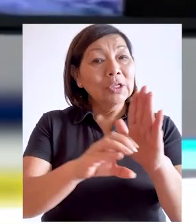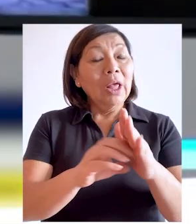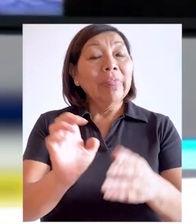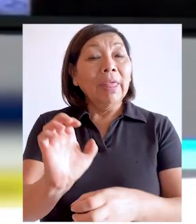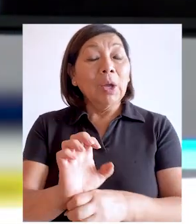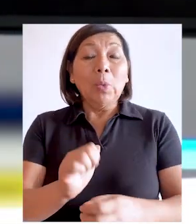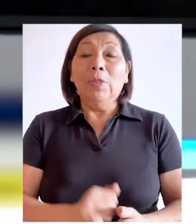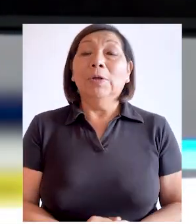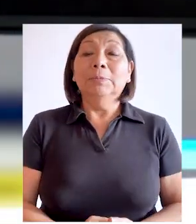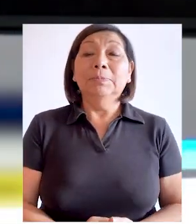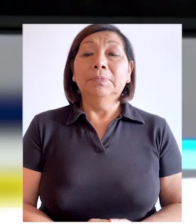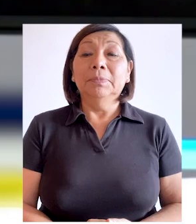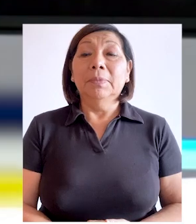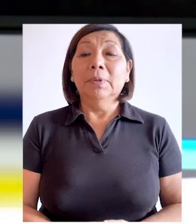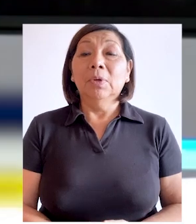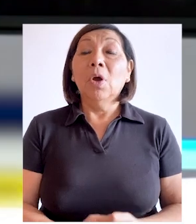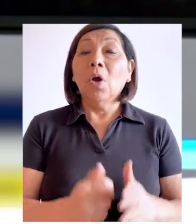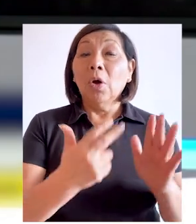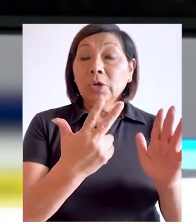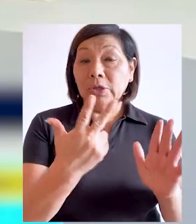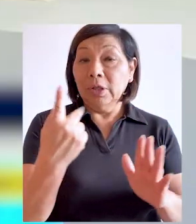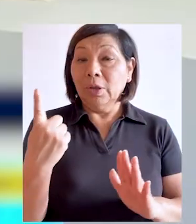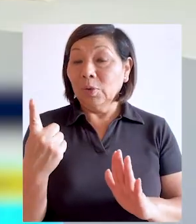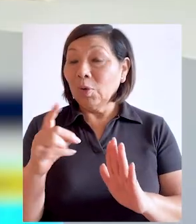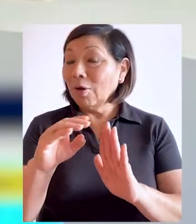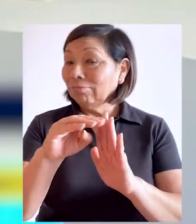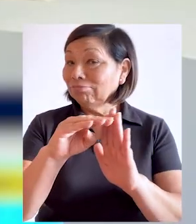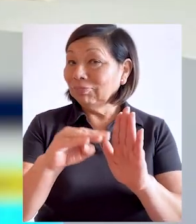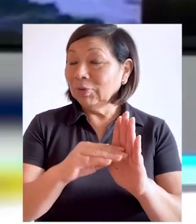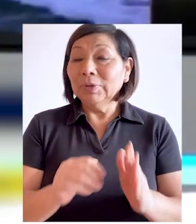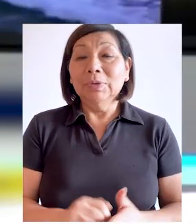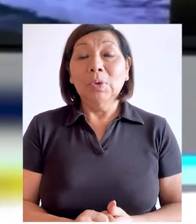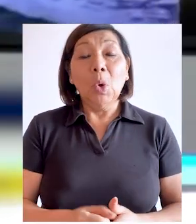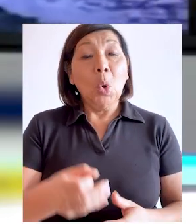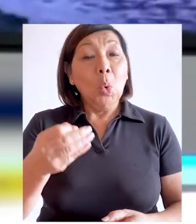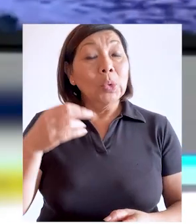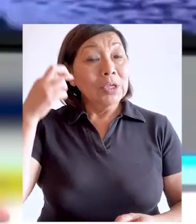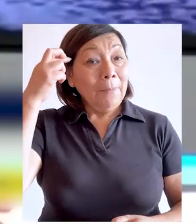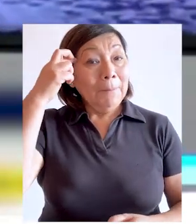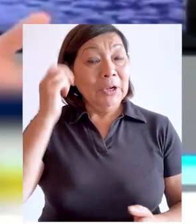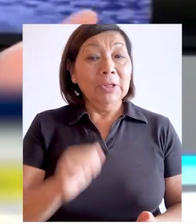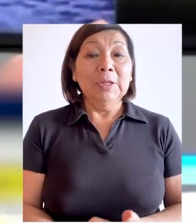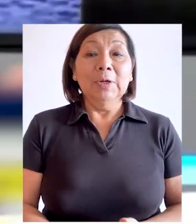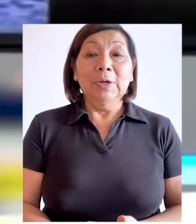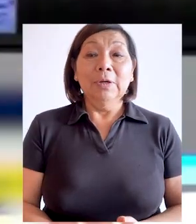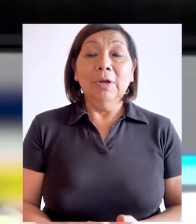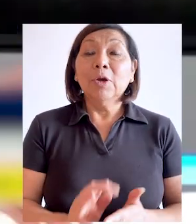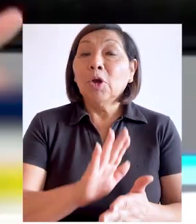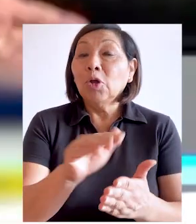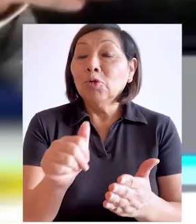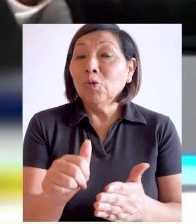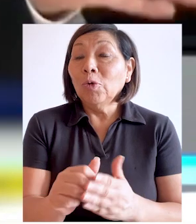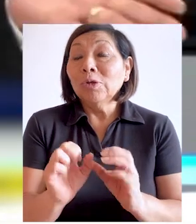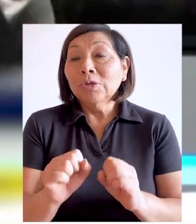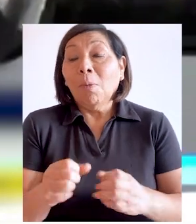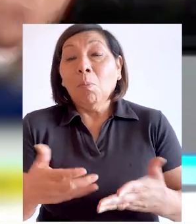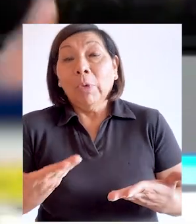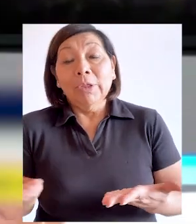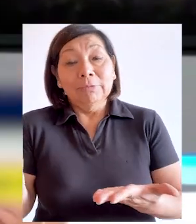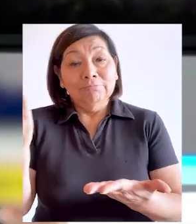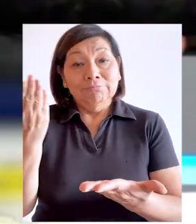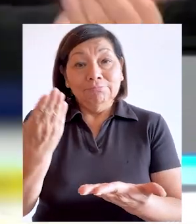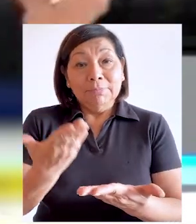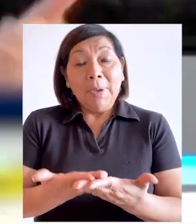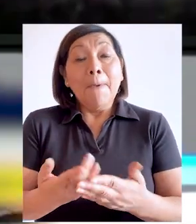la Constitución ecuatoriana. Más bien, en el Fundamento 81 dice que no se aplicó el artículo de juicio político, que es el que en todo caso